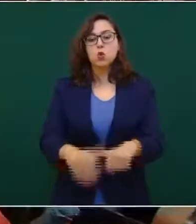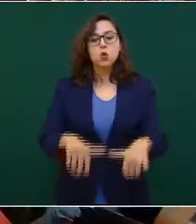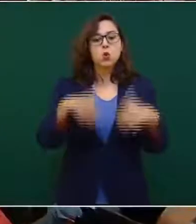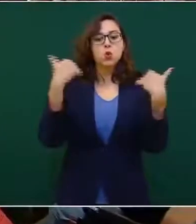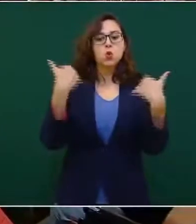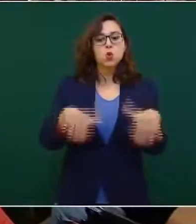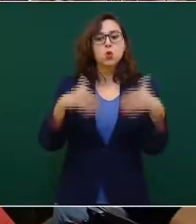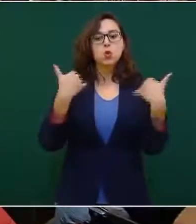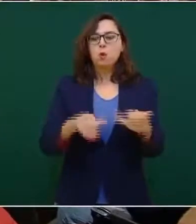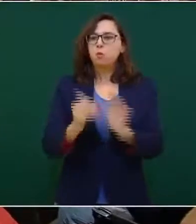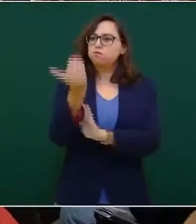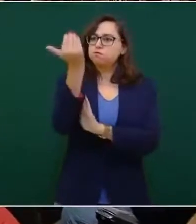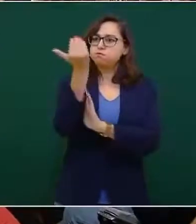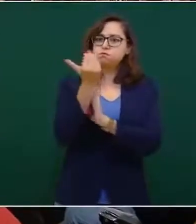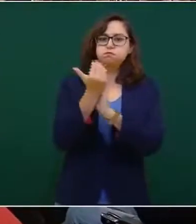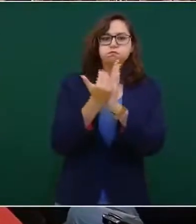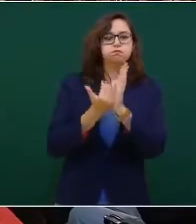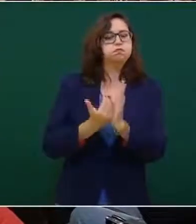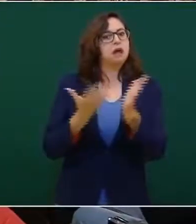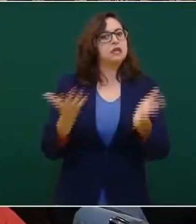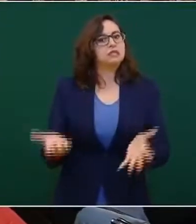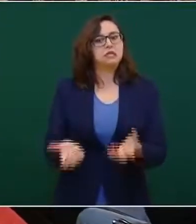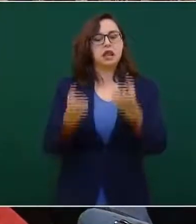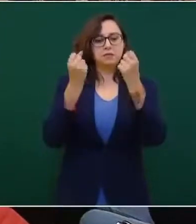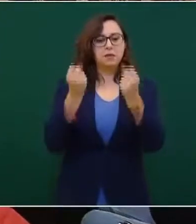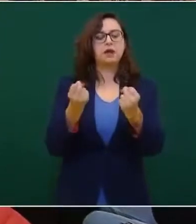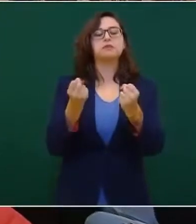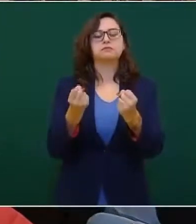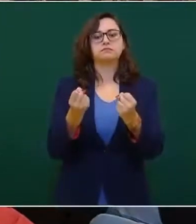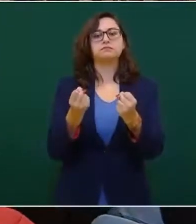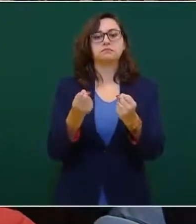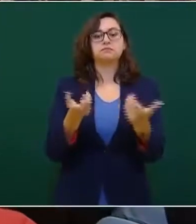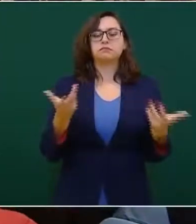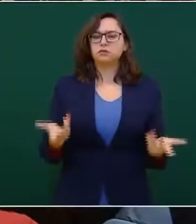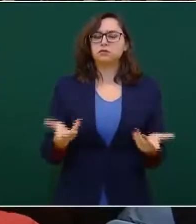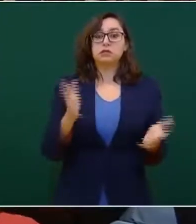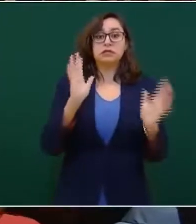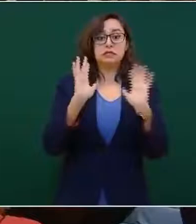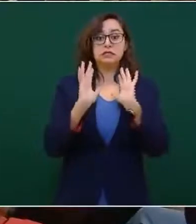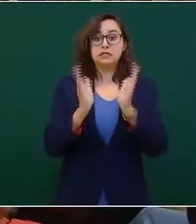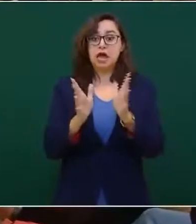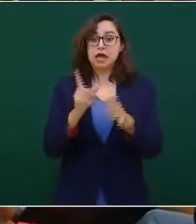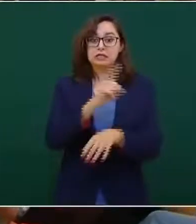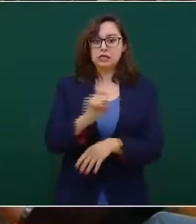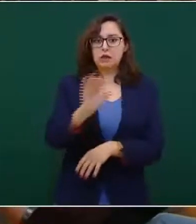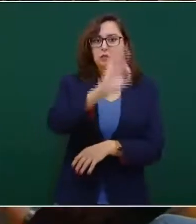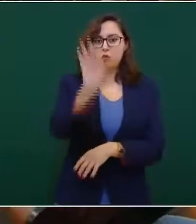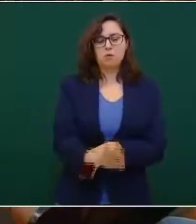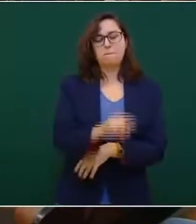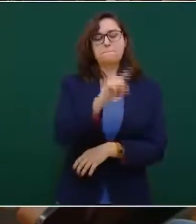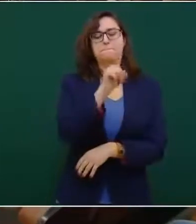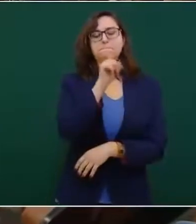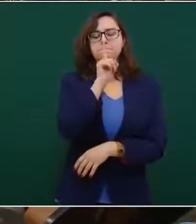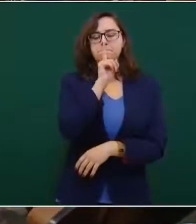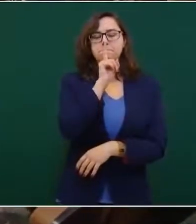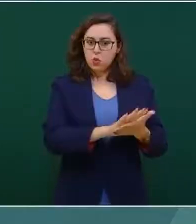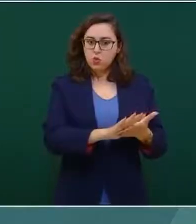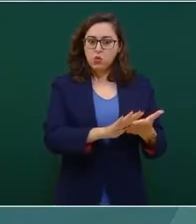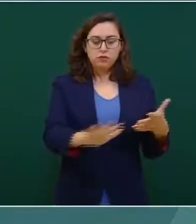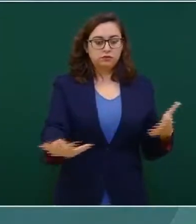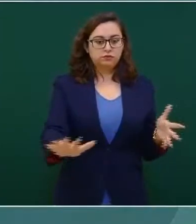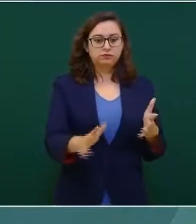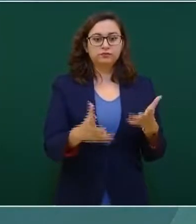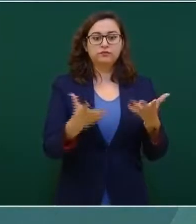cinco veces menor al que tuvimos al arranque del gobierno de nosotros.